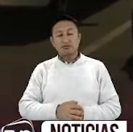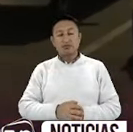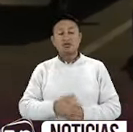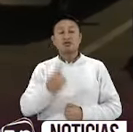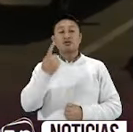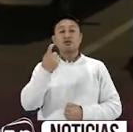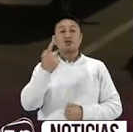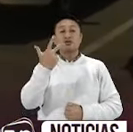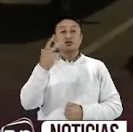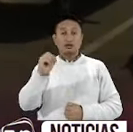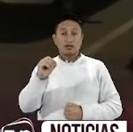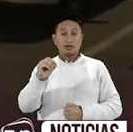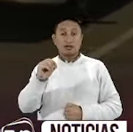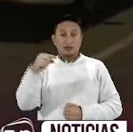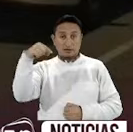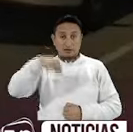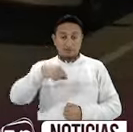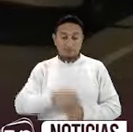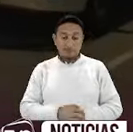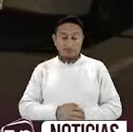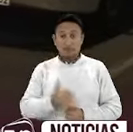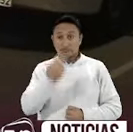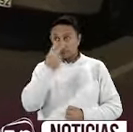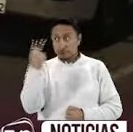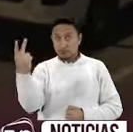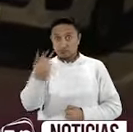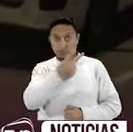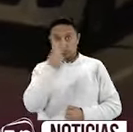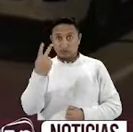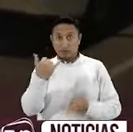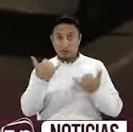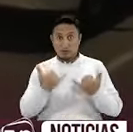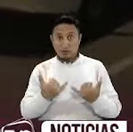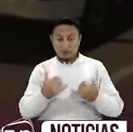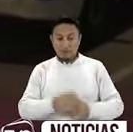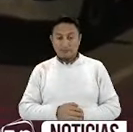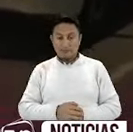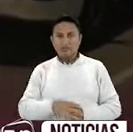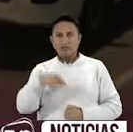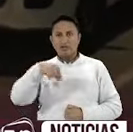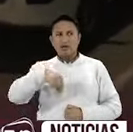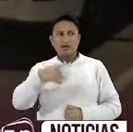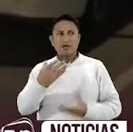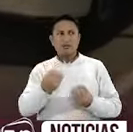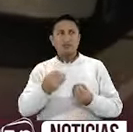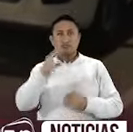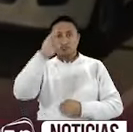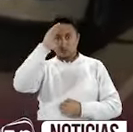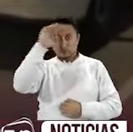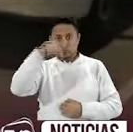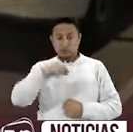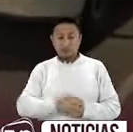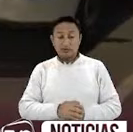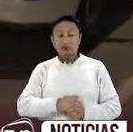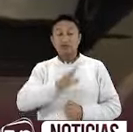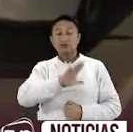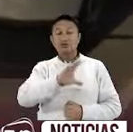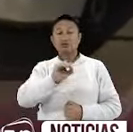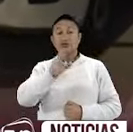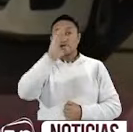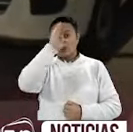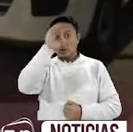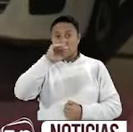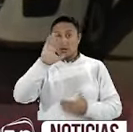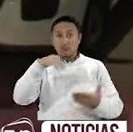30 minutos. El ambiente que se vive aquí, el que ustedes pueden observar a esta hora, hay gran cantidad de uniformados, al menos 50 policías que se